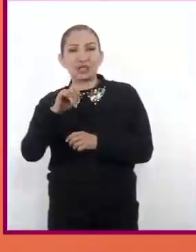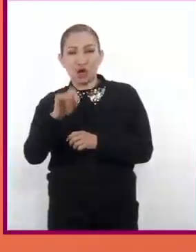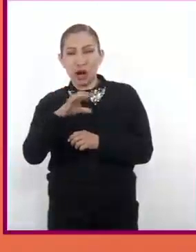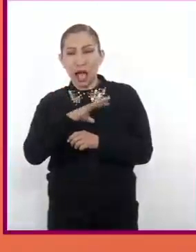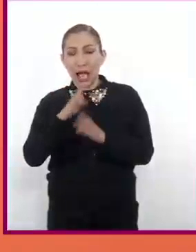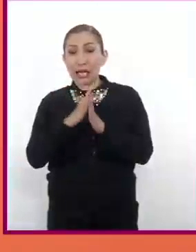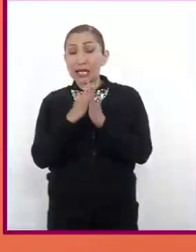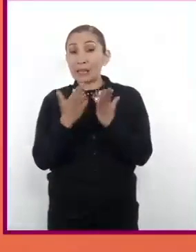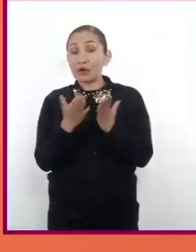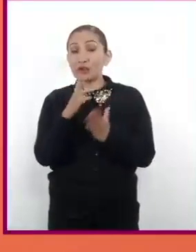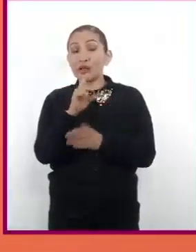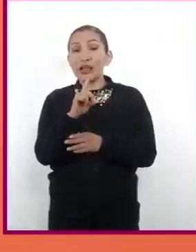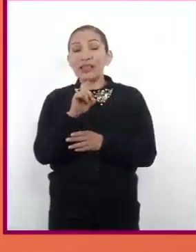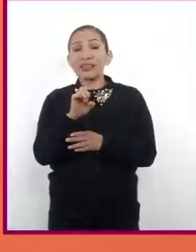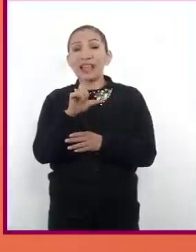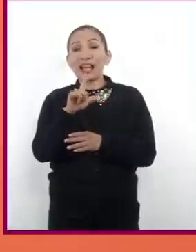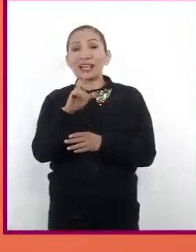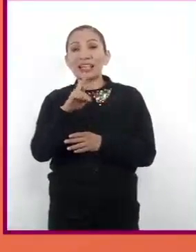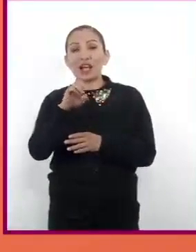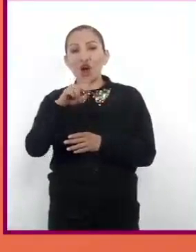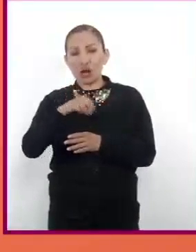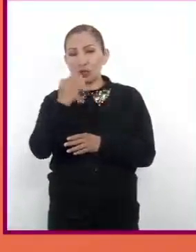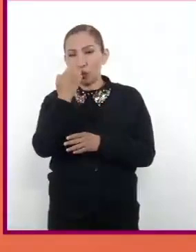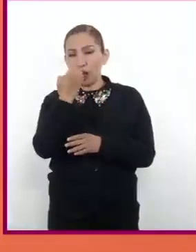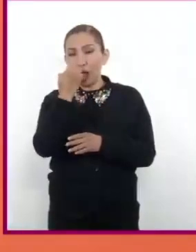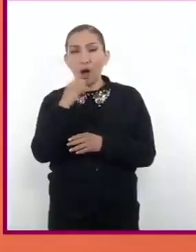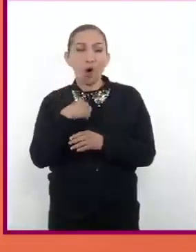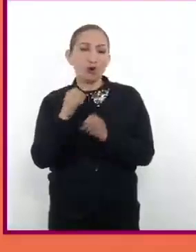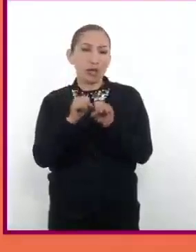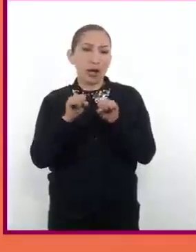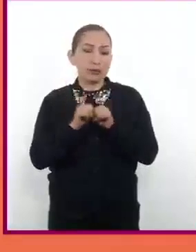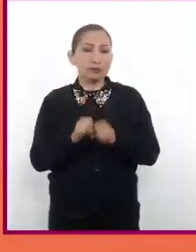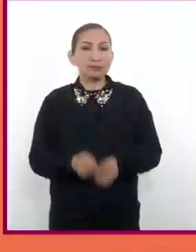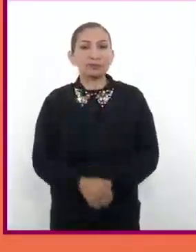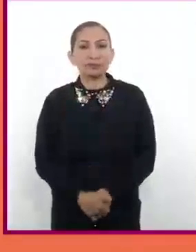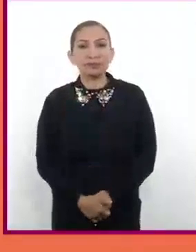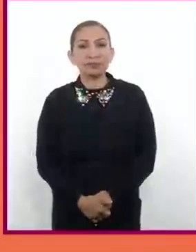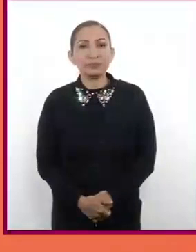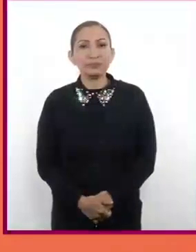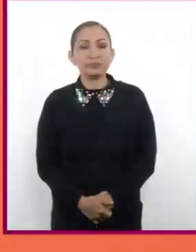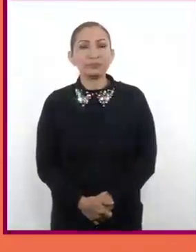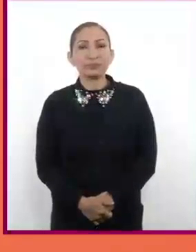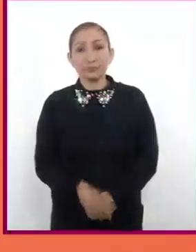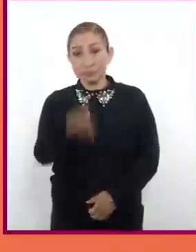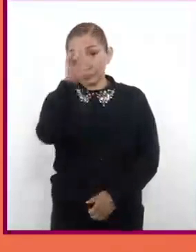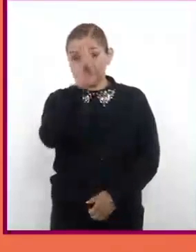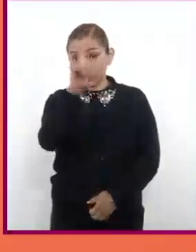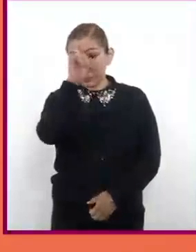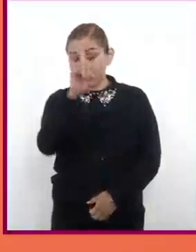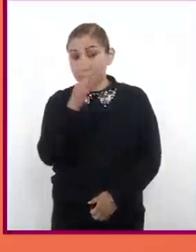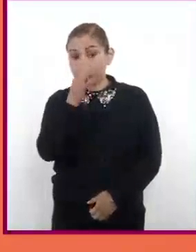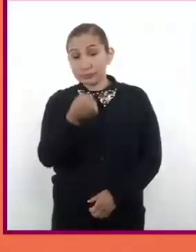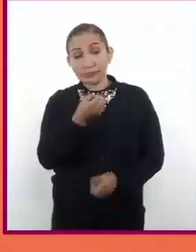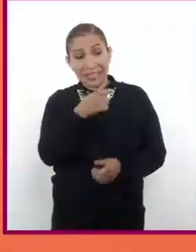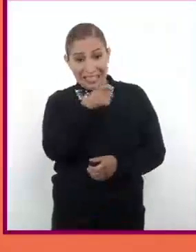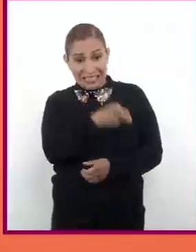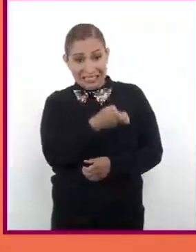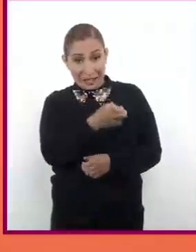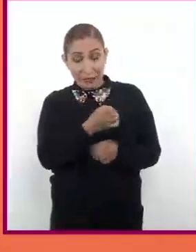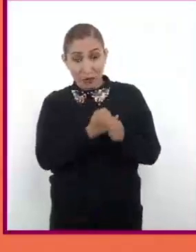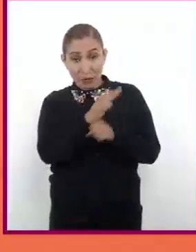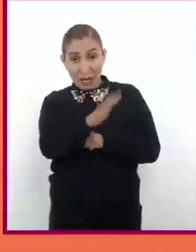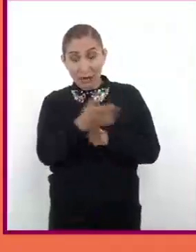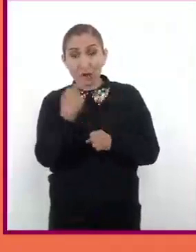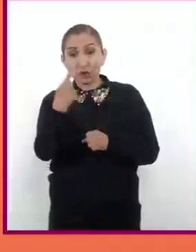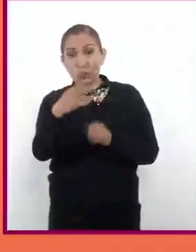en la serie de libros del Rincón de Bibliotecas Escolares y de Aula. Les recomendamos compartir esta